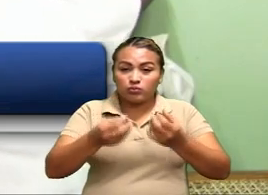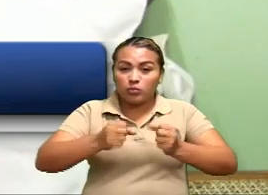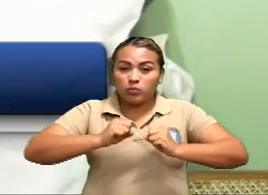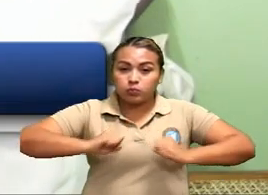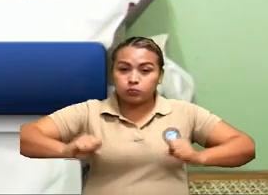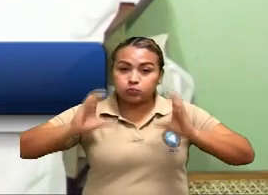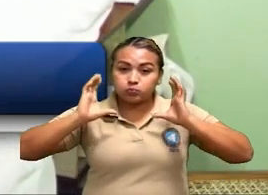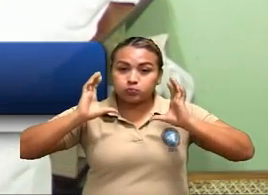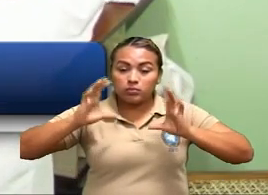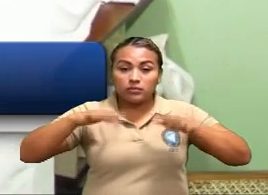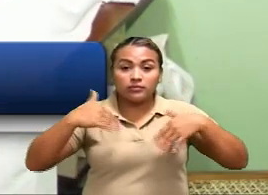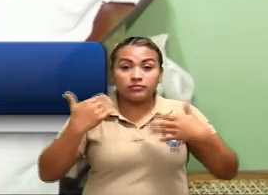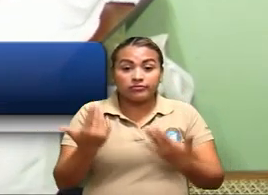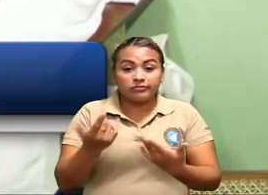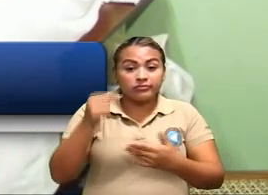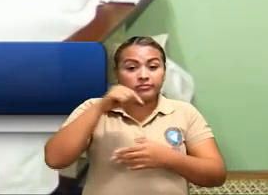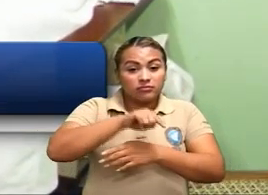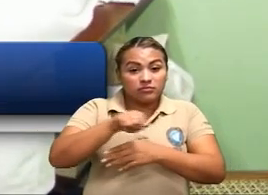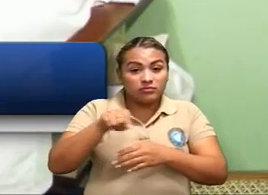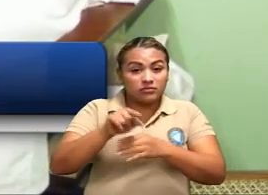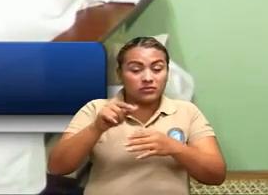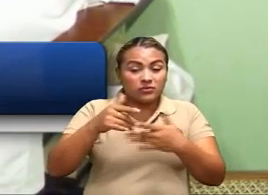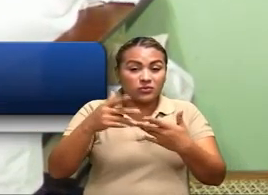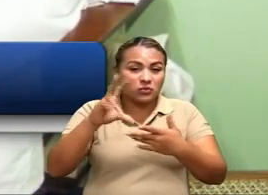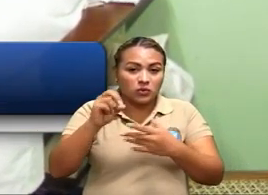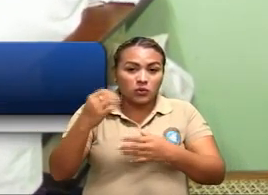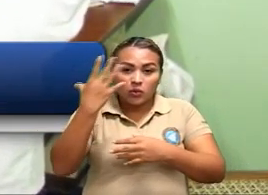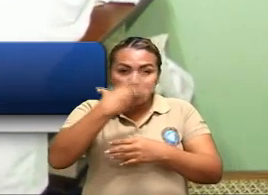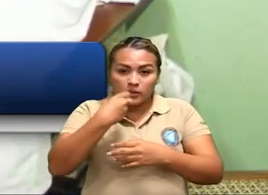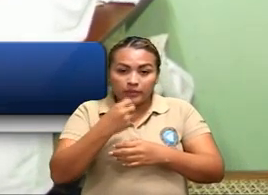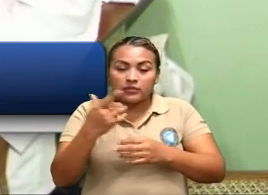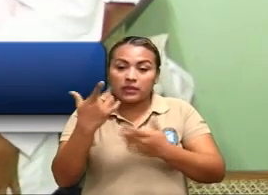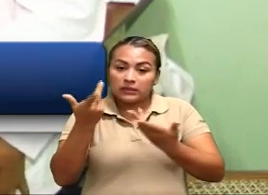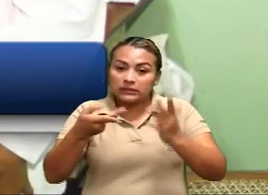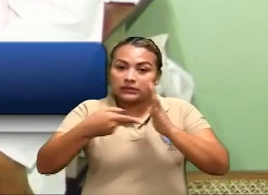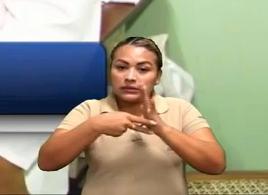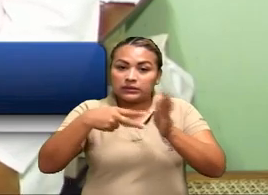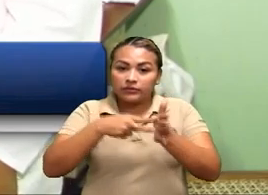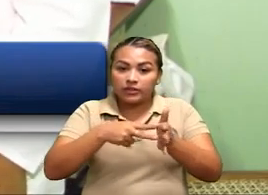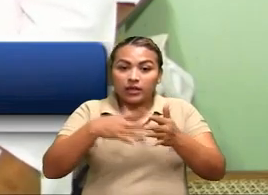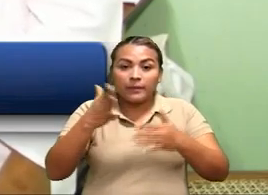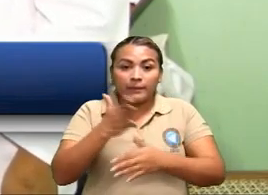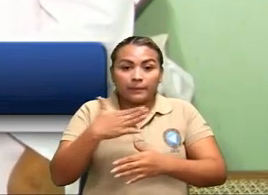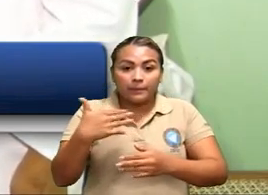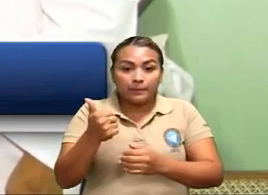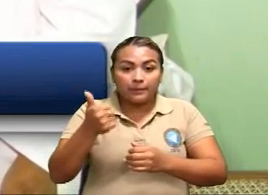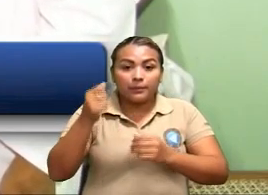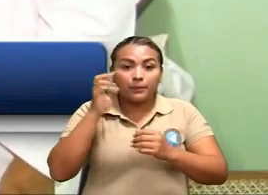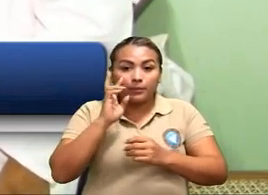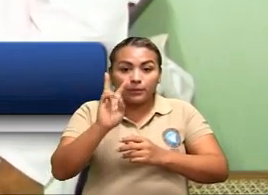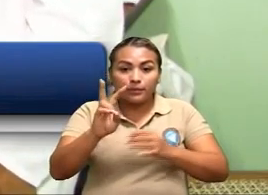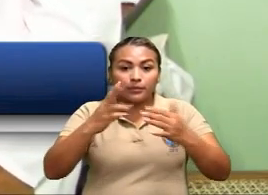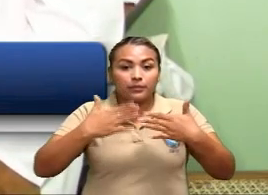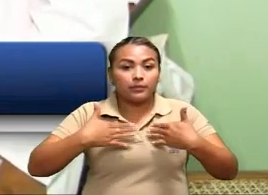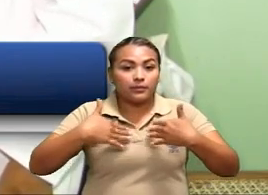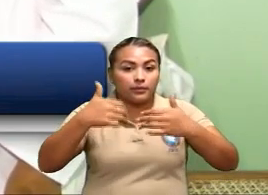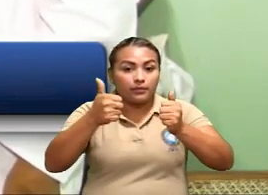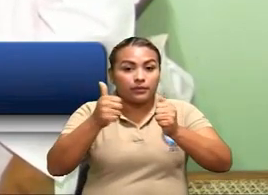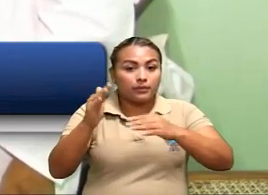decimos nosotros, ¿verdad? Entonces no es por belleza, es por salud, por todos los problemas que le he mencionado de